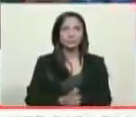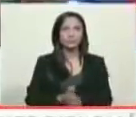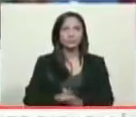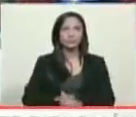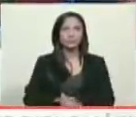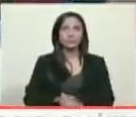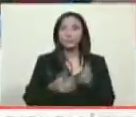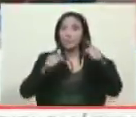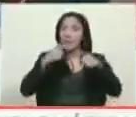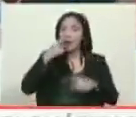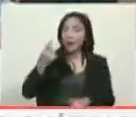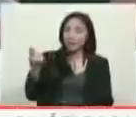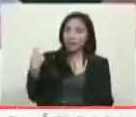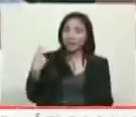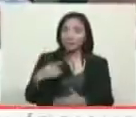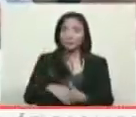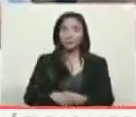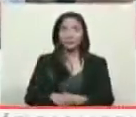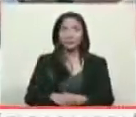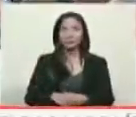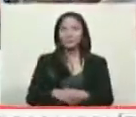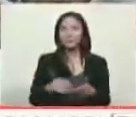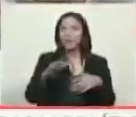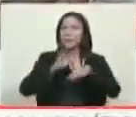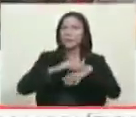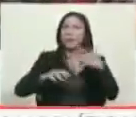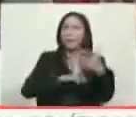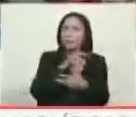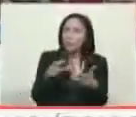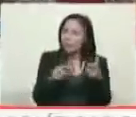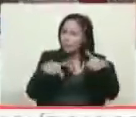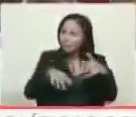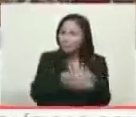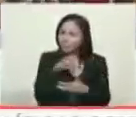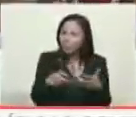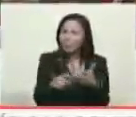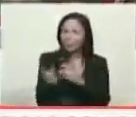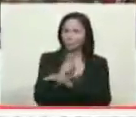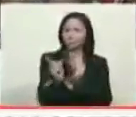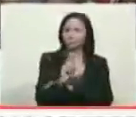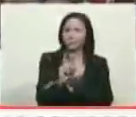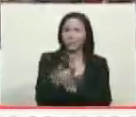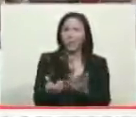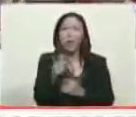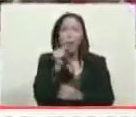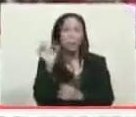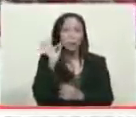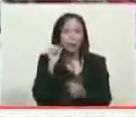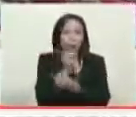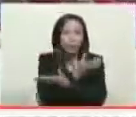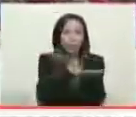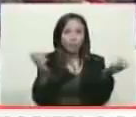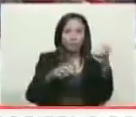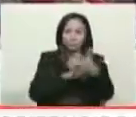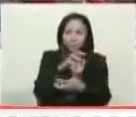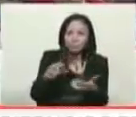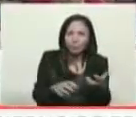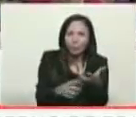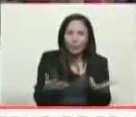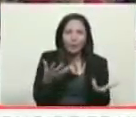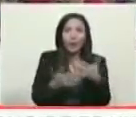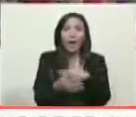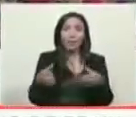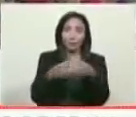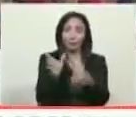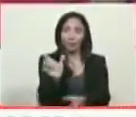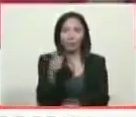En el día de ayer, porque esto no es un problema, queridos hermanos, queridas hermanas, esto no es un problema del Partido